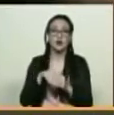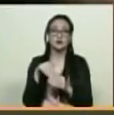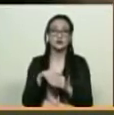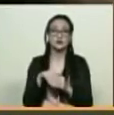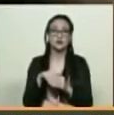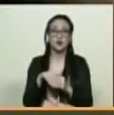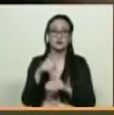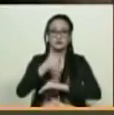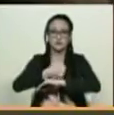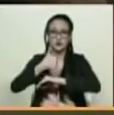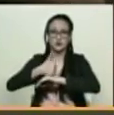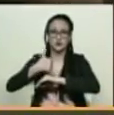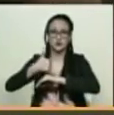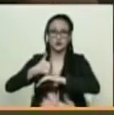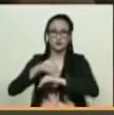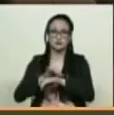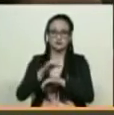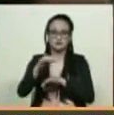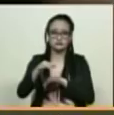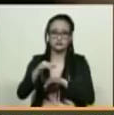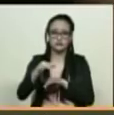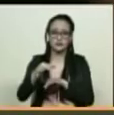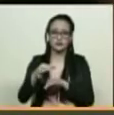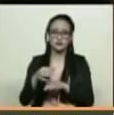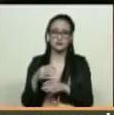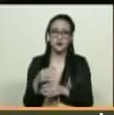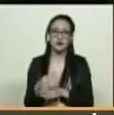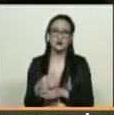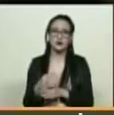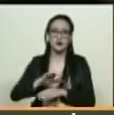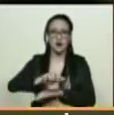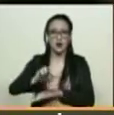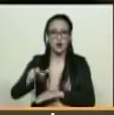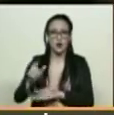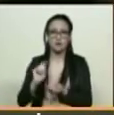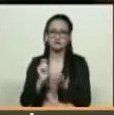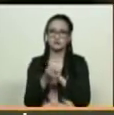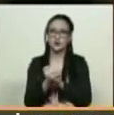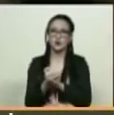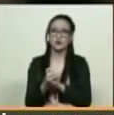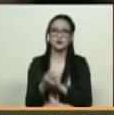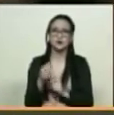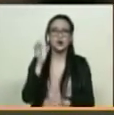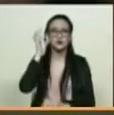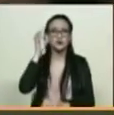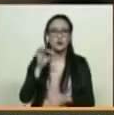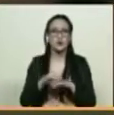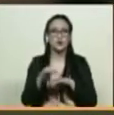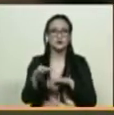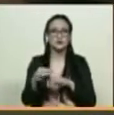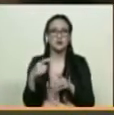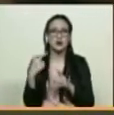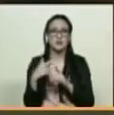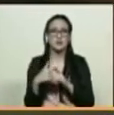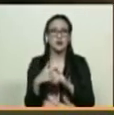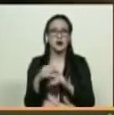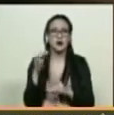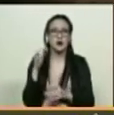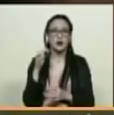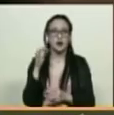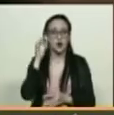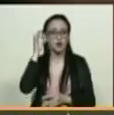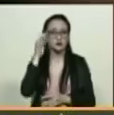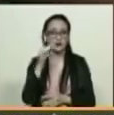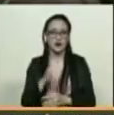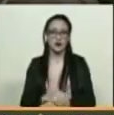legisladores estadales y los consejos municipales, la renovación de los consejos municipales con la elección de los concejales.